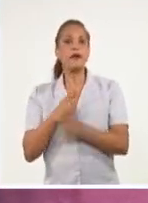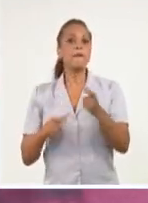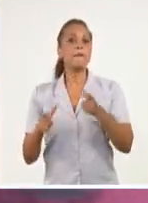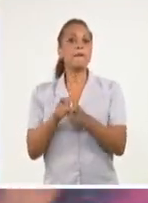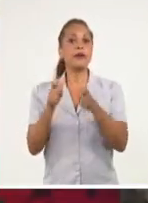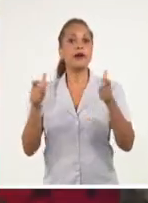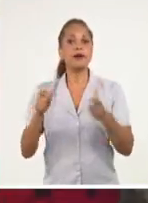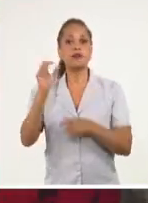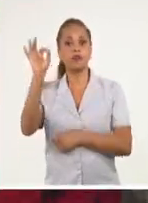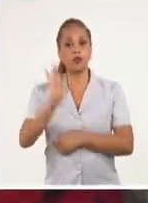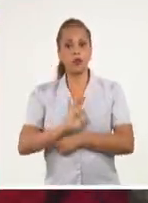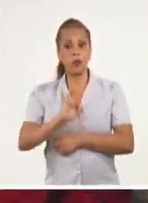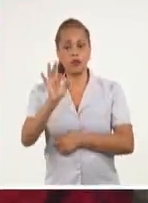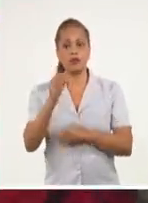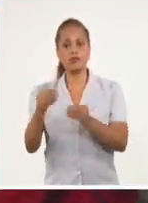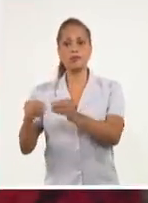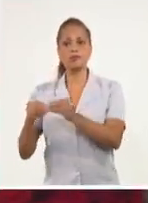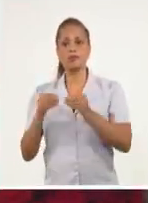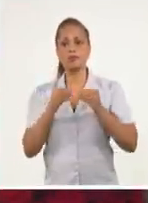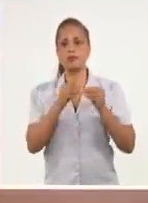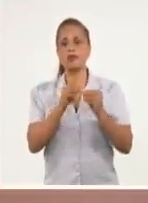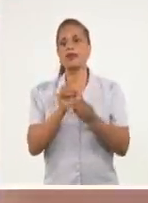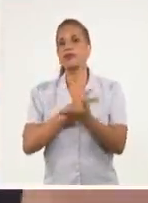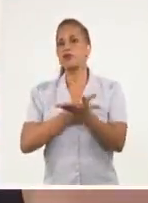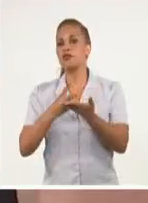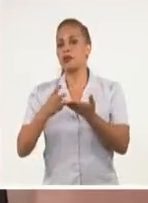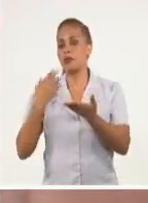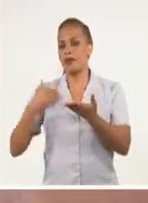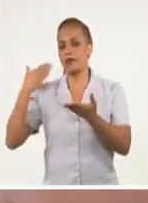de la COVID-19 en los últimos 15 días.